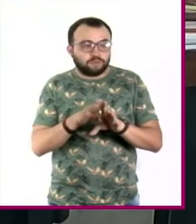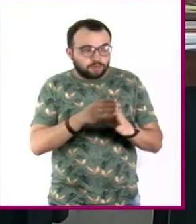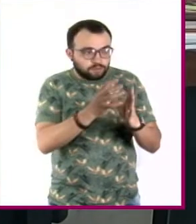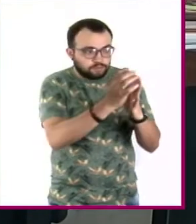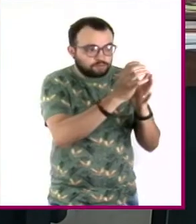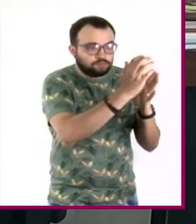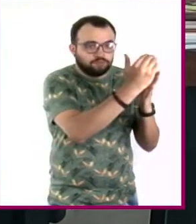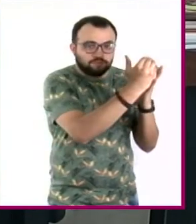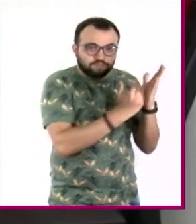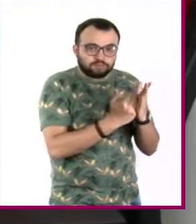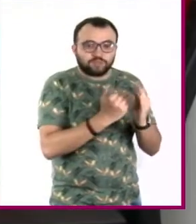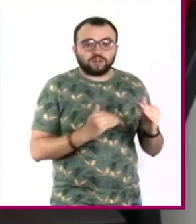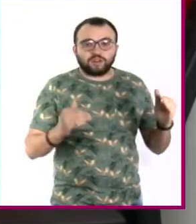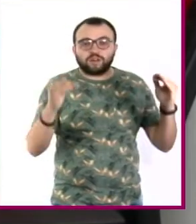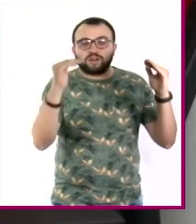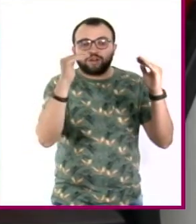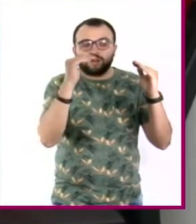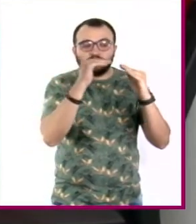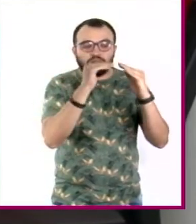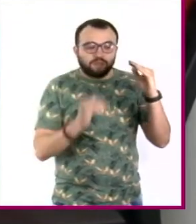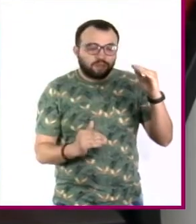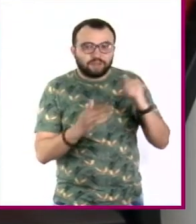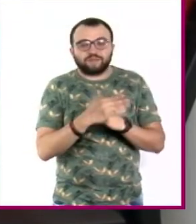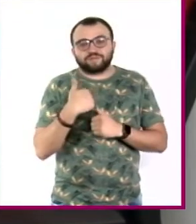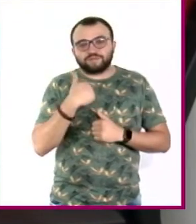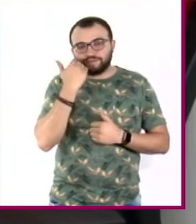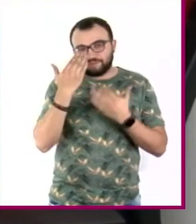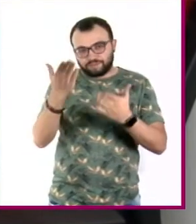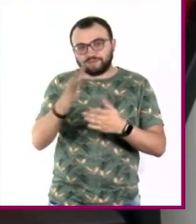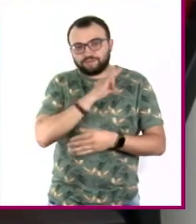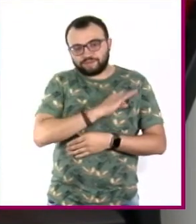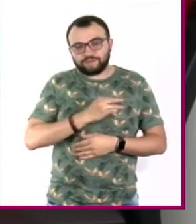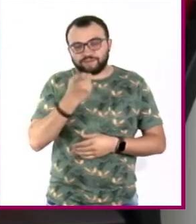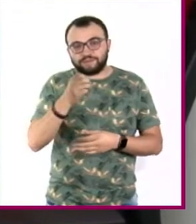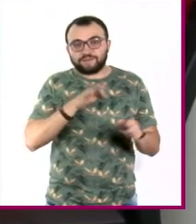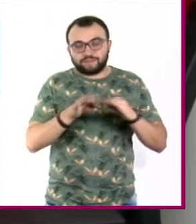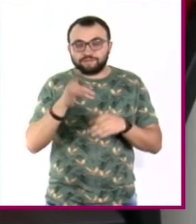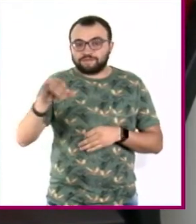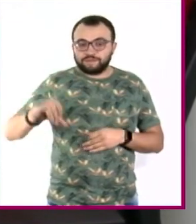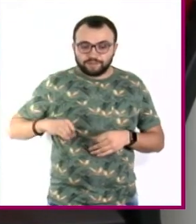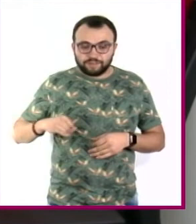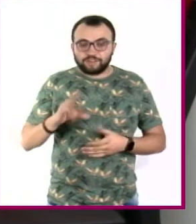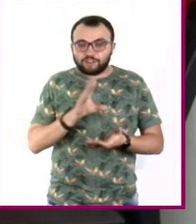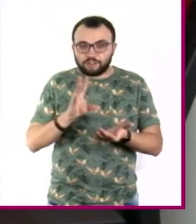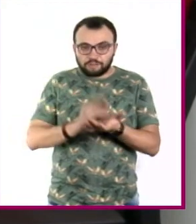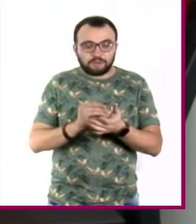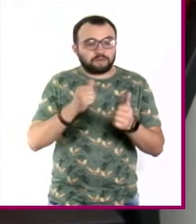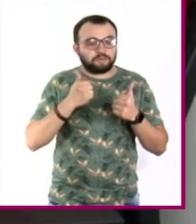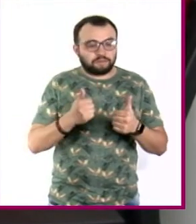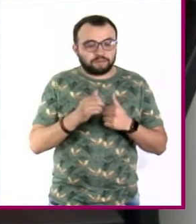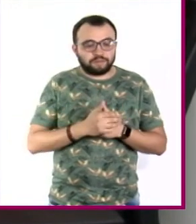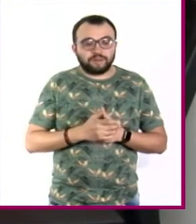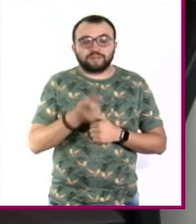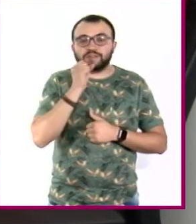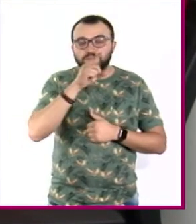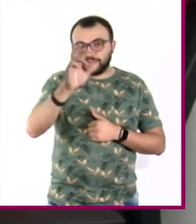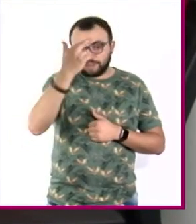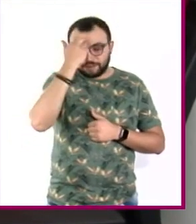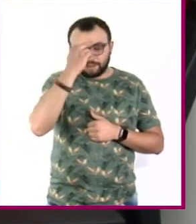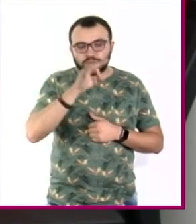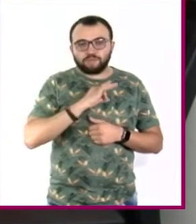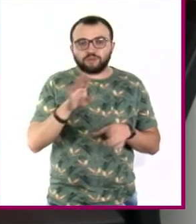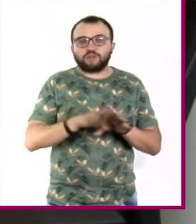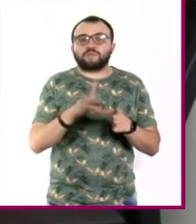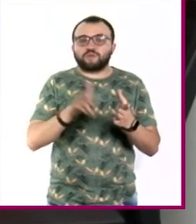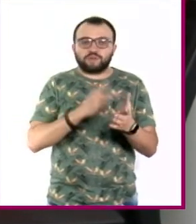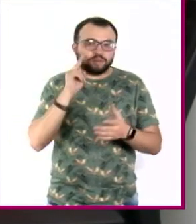de la desigualdad. Nada más me queda felicitarlos por su trabajo. Fue muy interesante y completo. También acuérdense que pueden